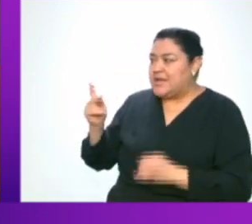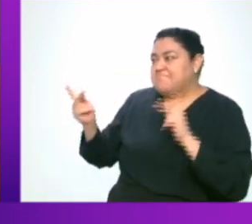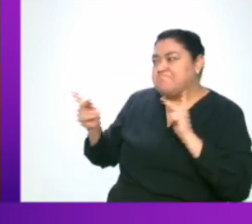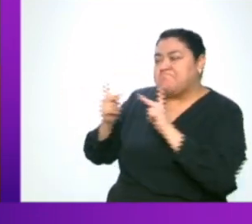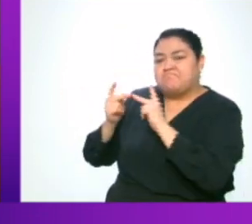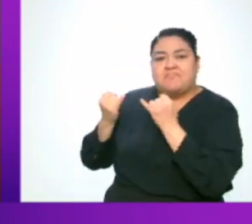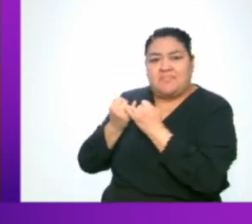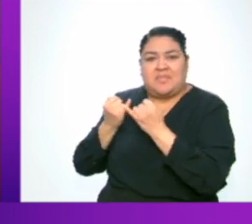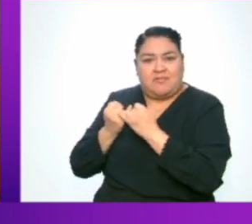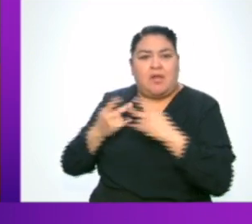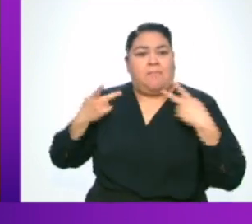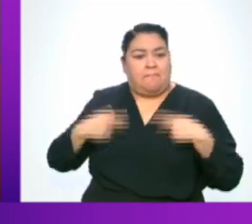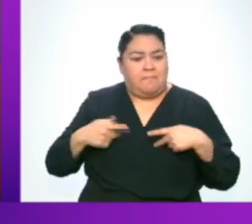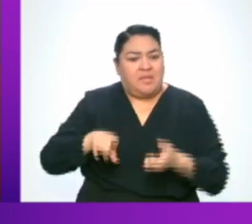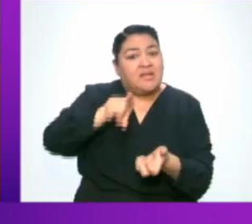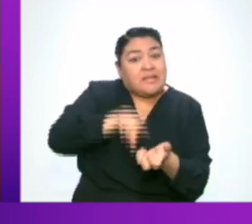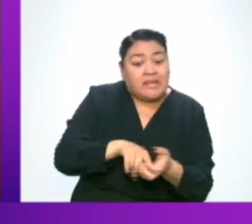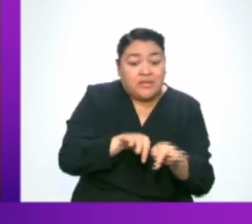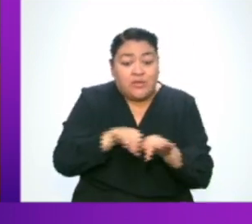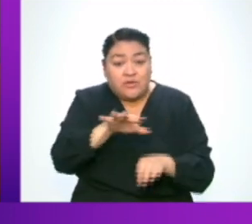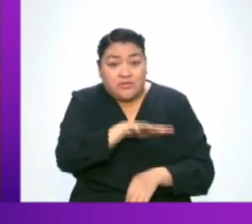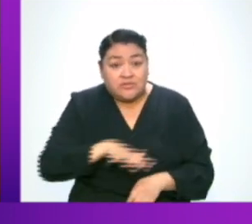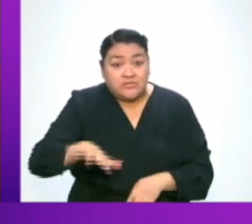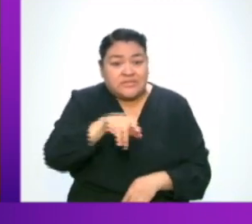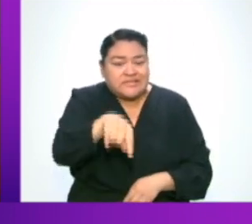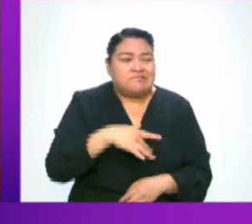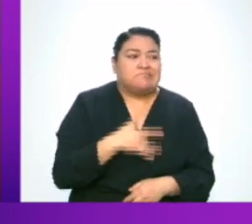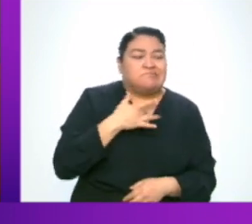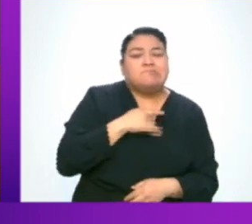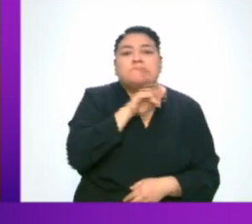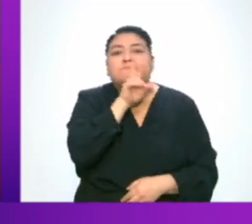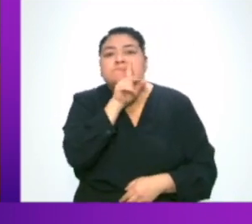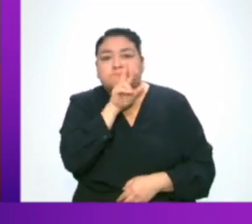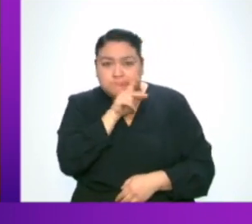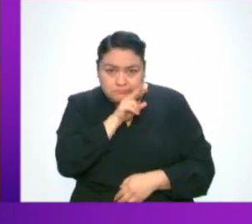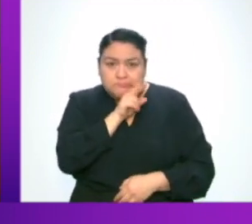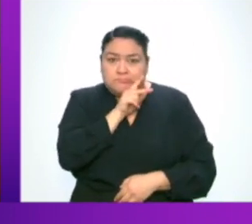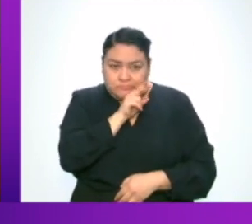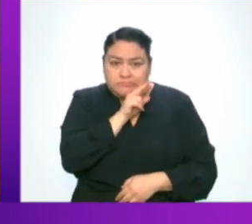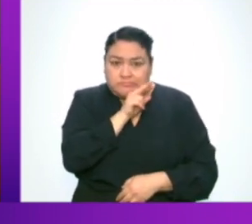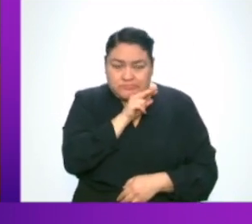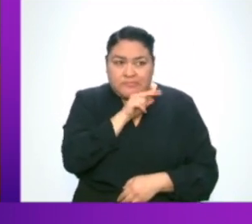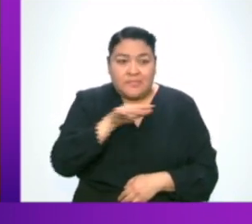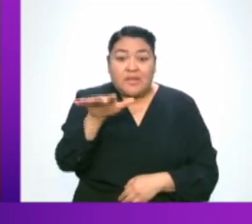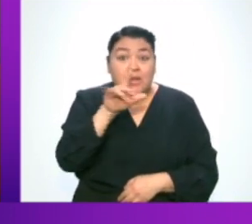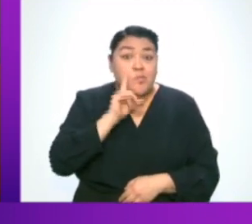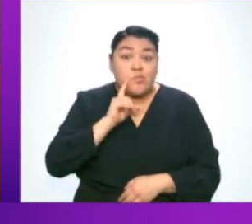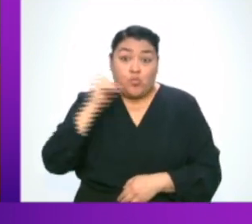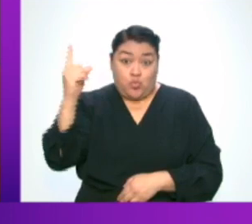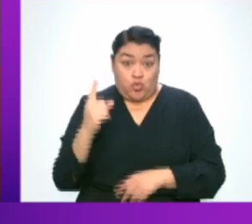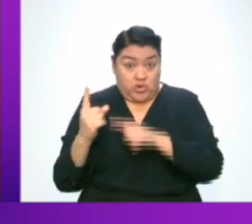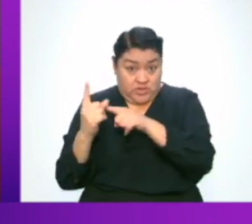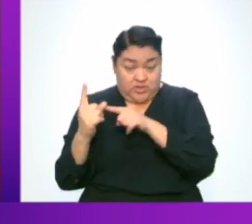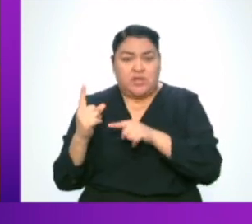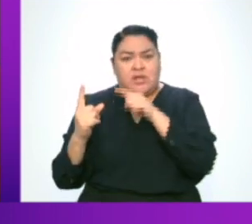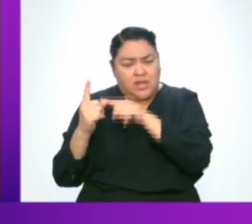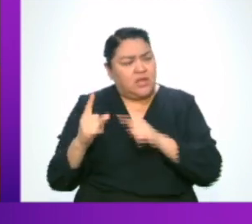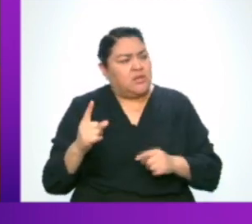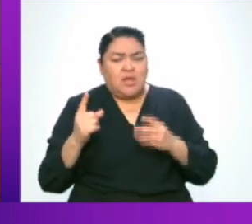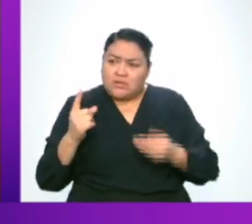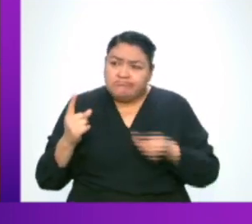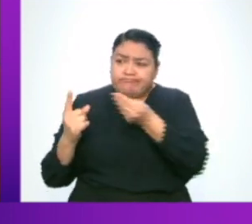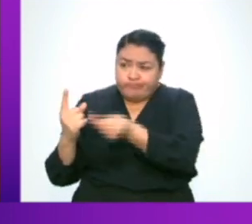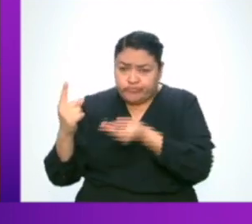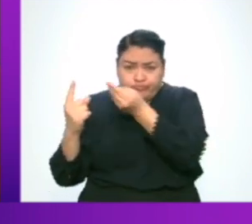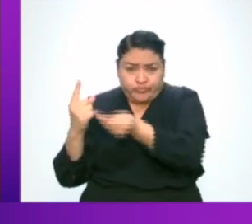ella que el personal de este instituto estaba inquieto y pues ella a estas respuestas est